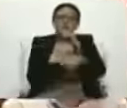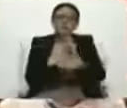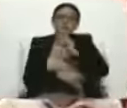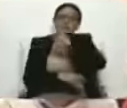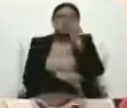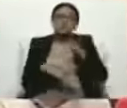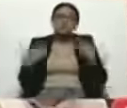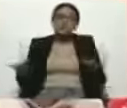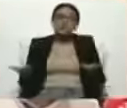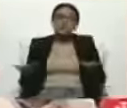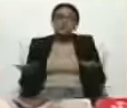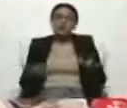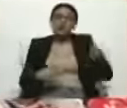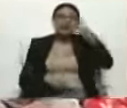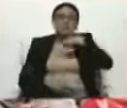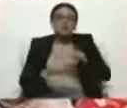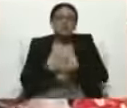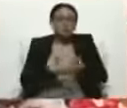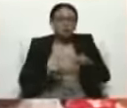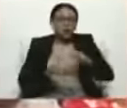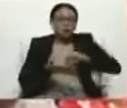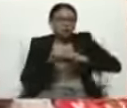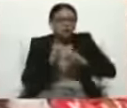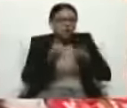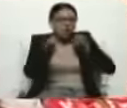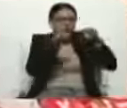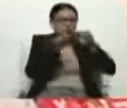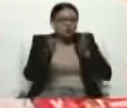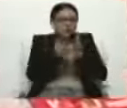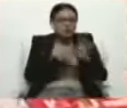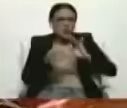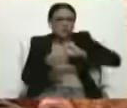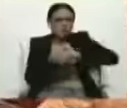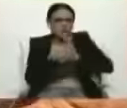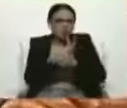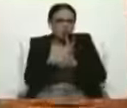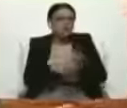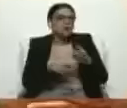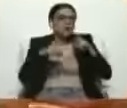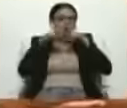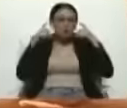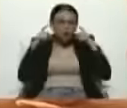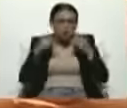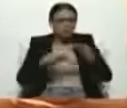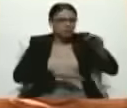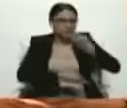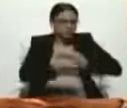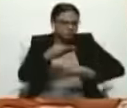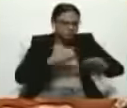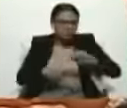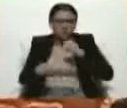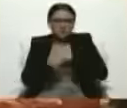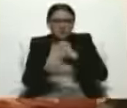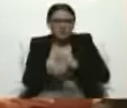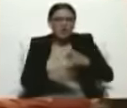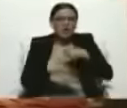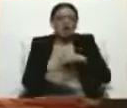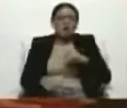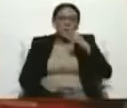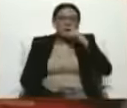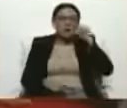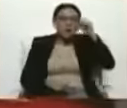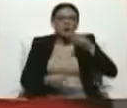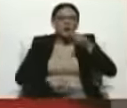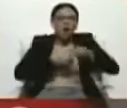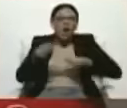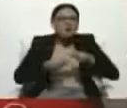donde la pandemia se haya controlado de la manera que se controló gracias al presidente Nicolás Maduro. Mientras Nicolás daba la cara, mientras Nicolás le daba la vuelta